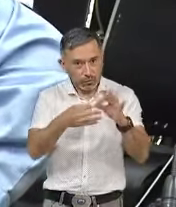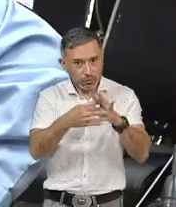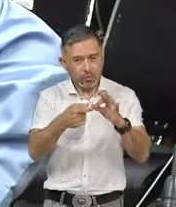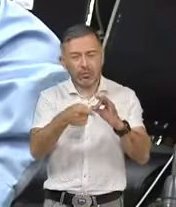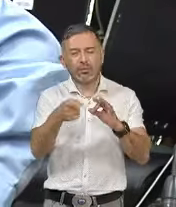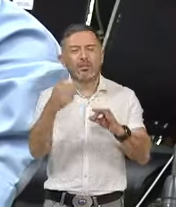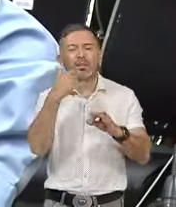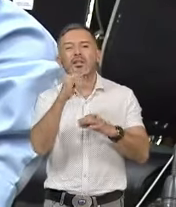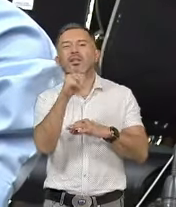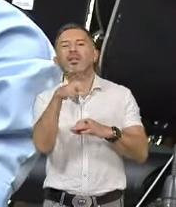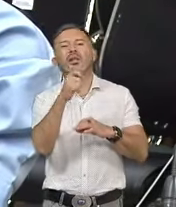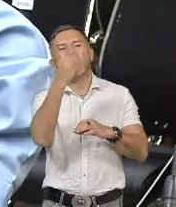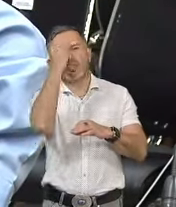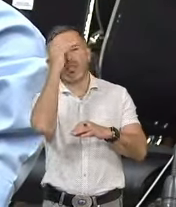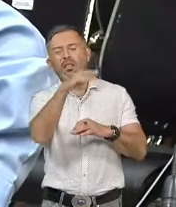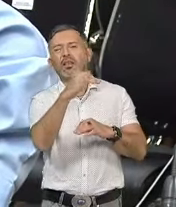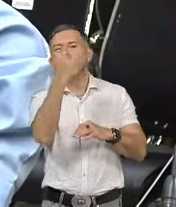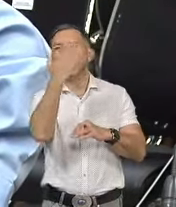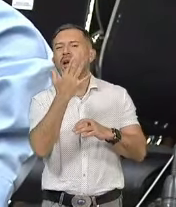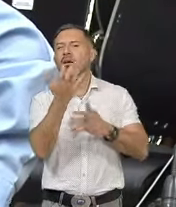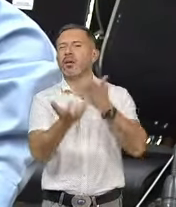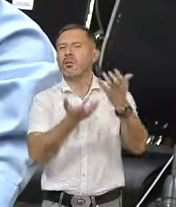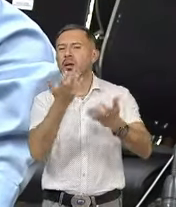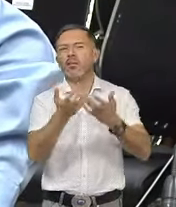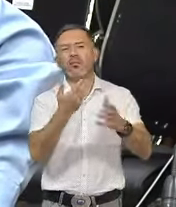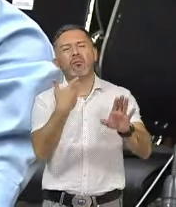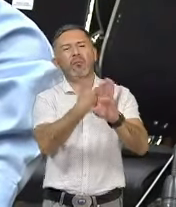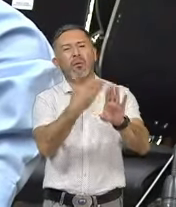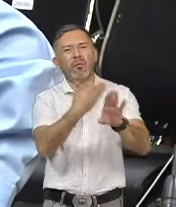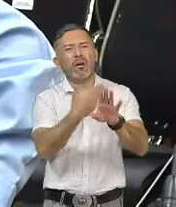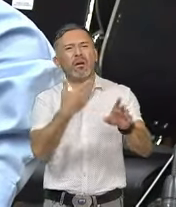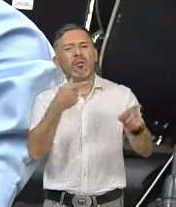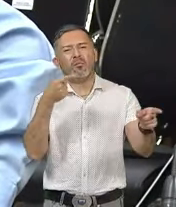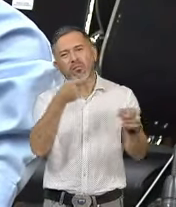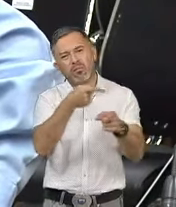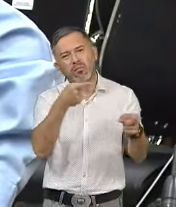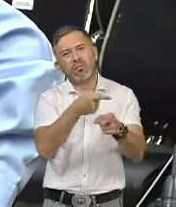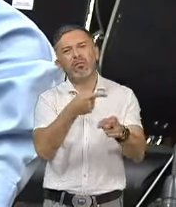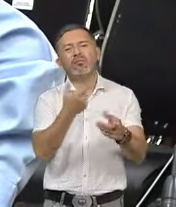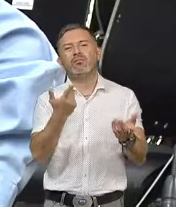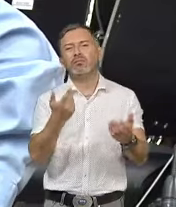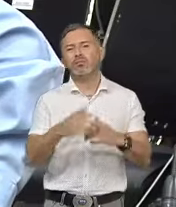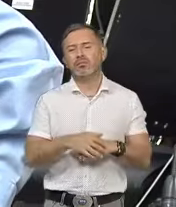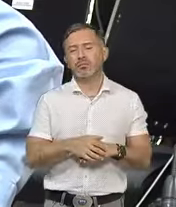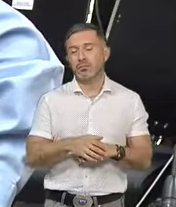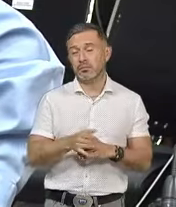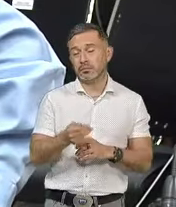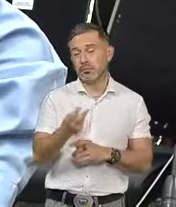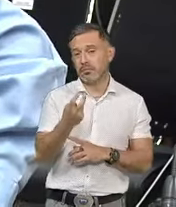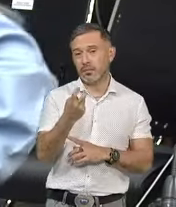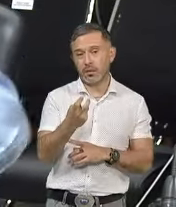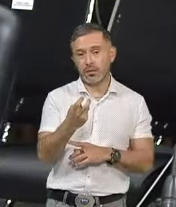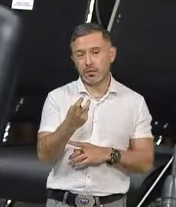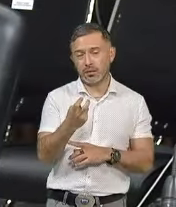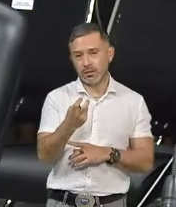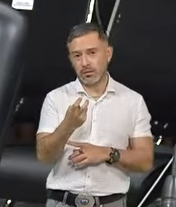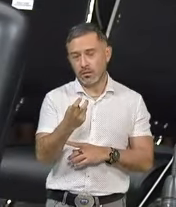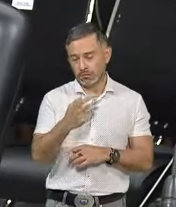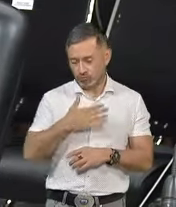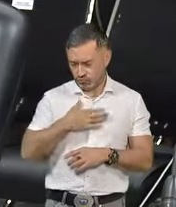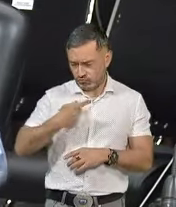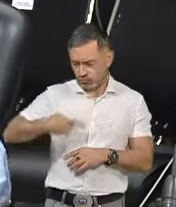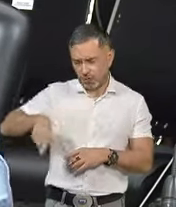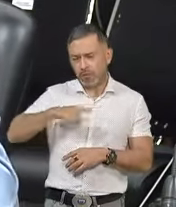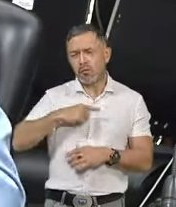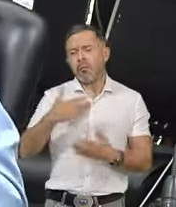desprestigiar al INE de acosar al INE de golpear al INE Y eso Por lo menos nosotros no lo